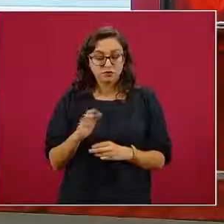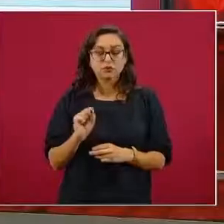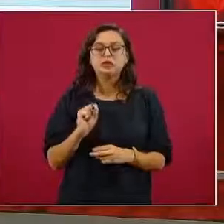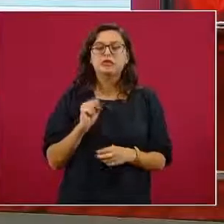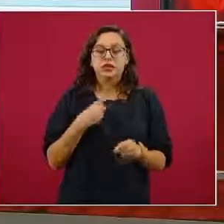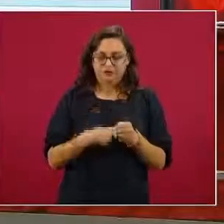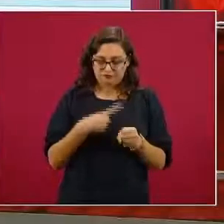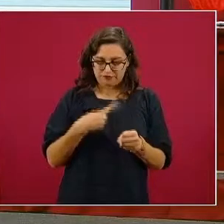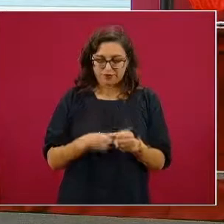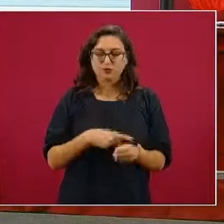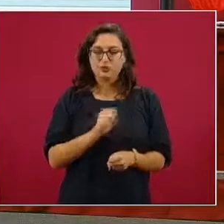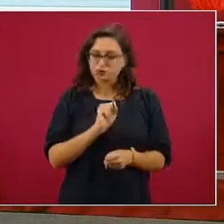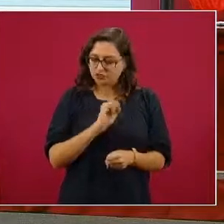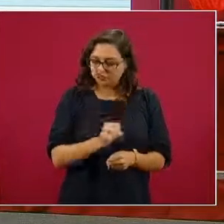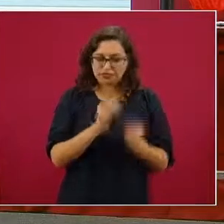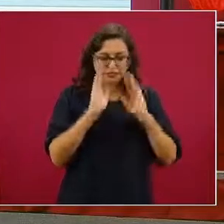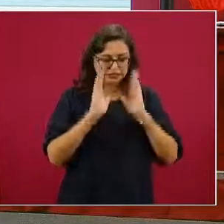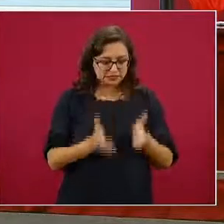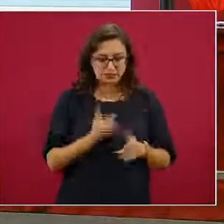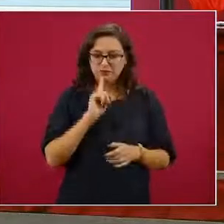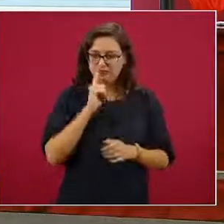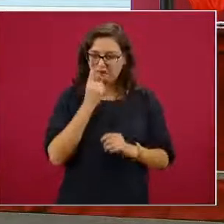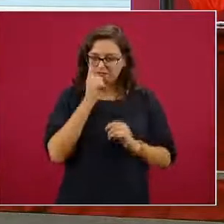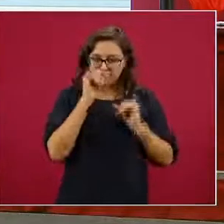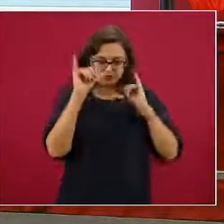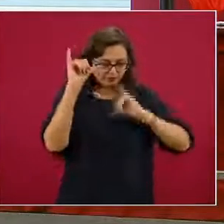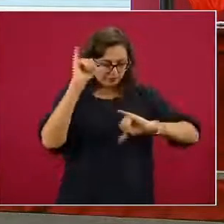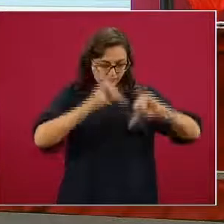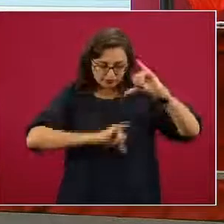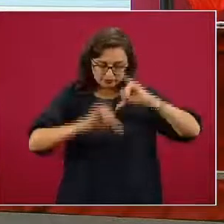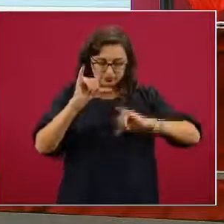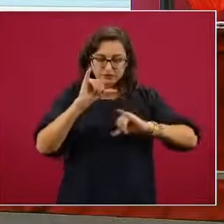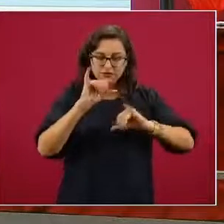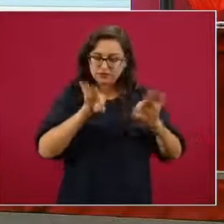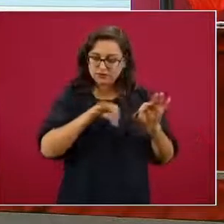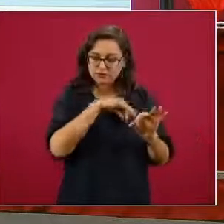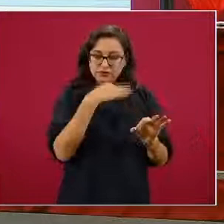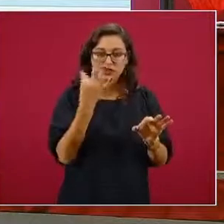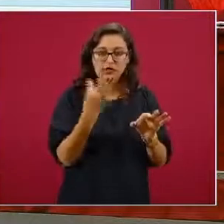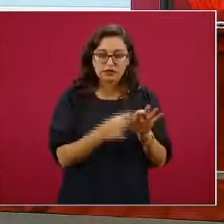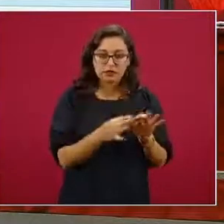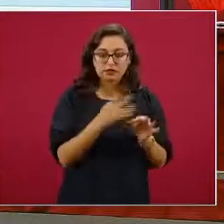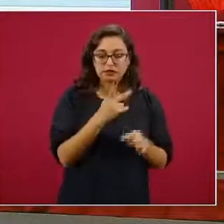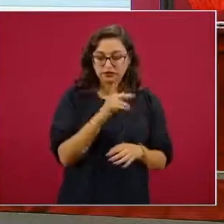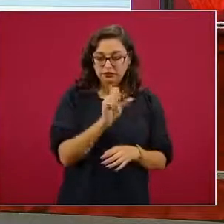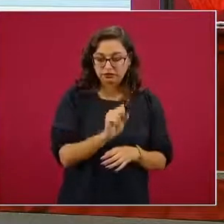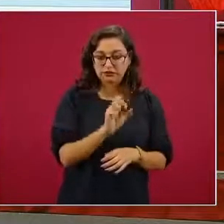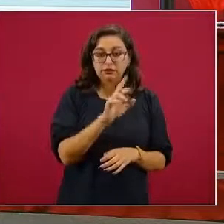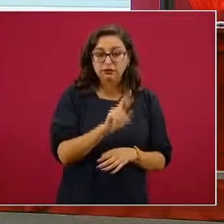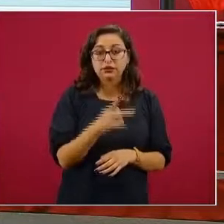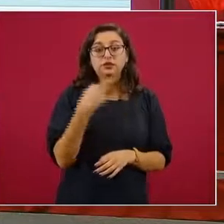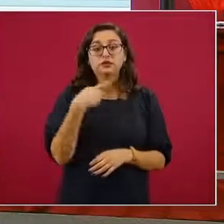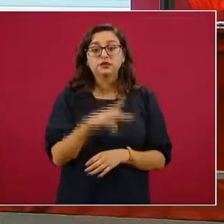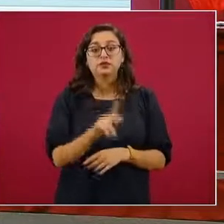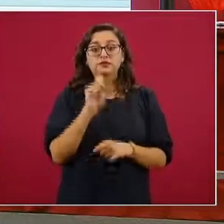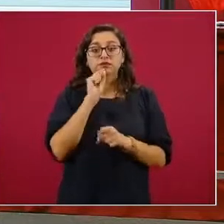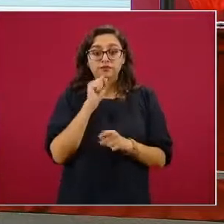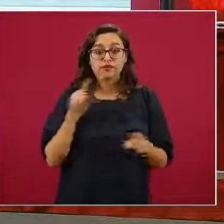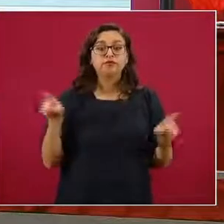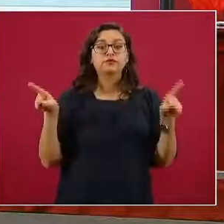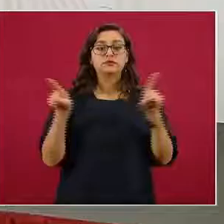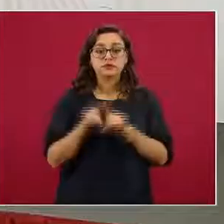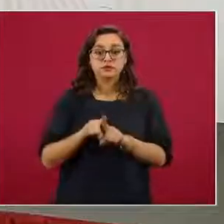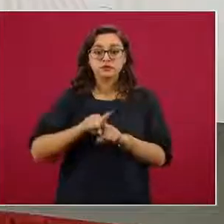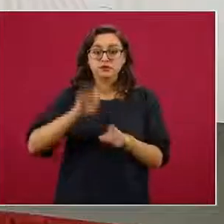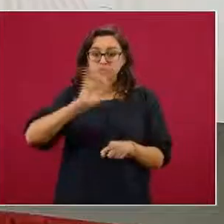directamente confirmados por el método diagnóstico de laboratorio, la PCR, pero también le